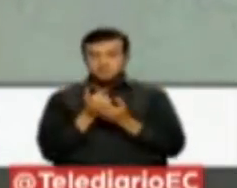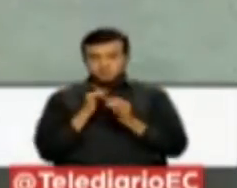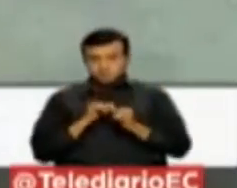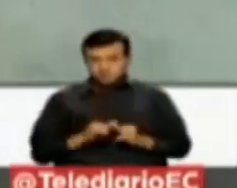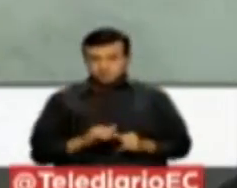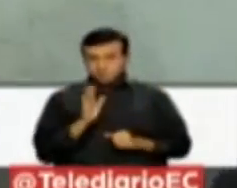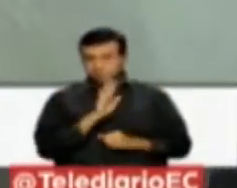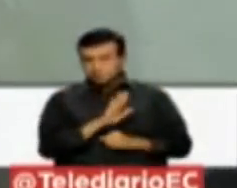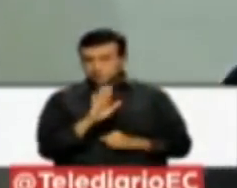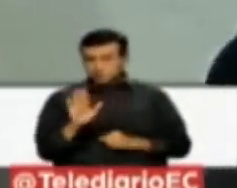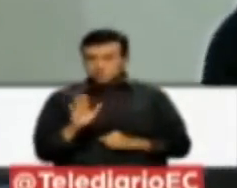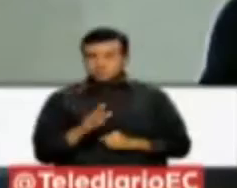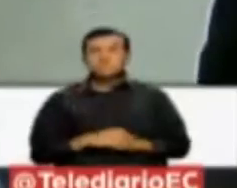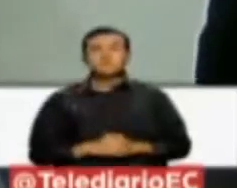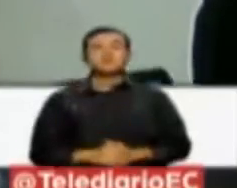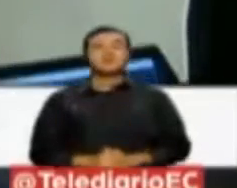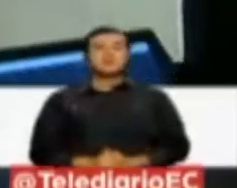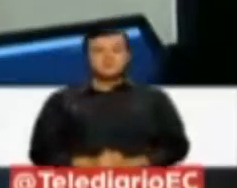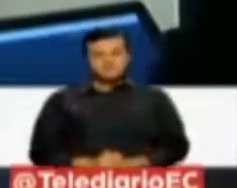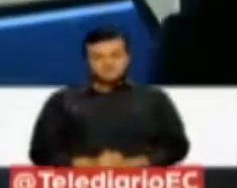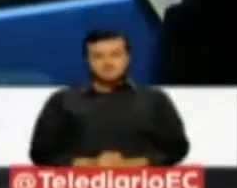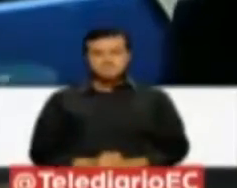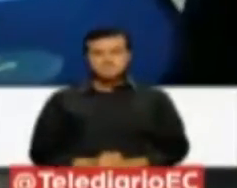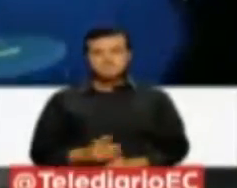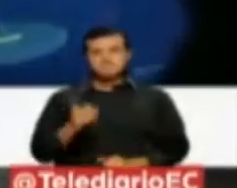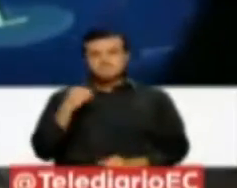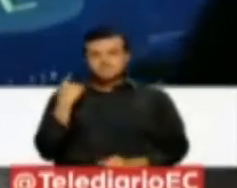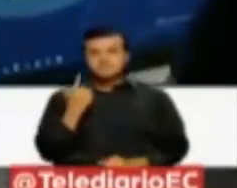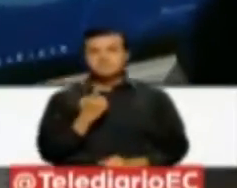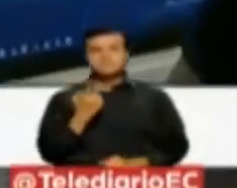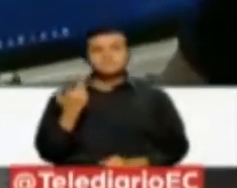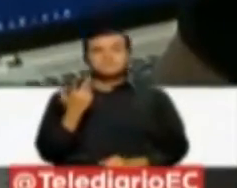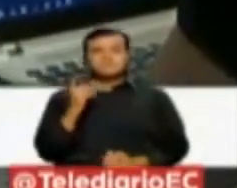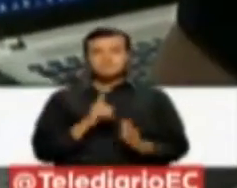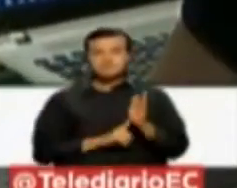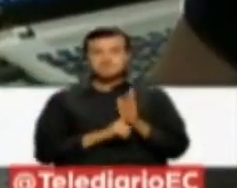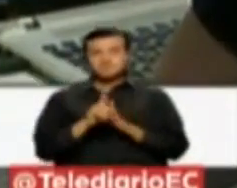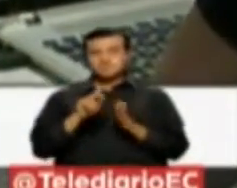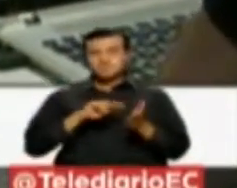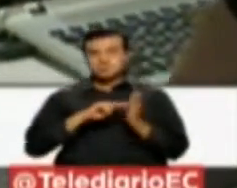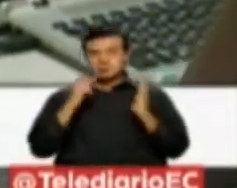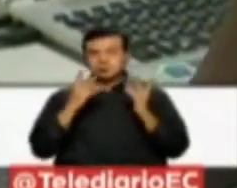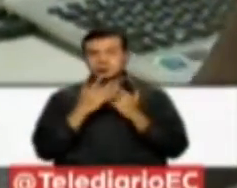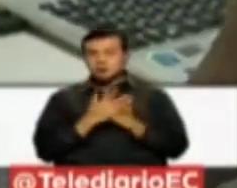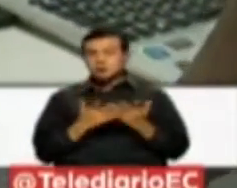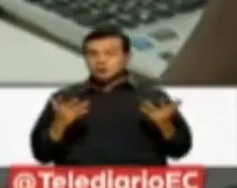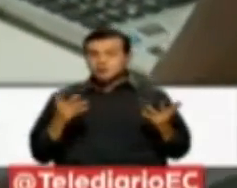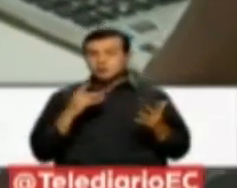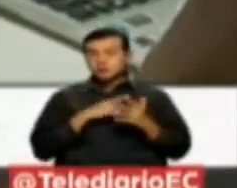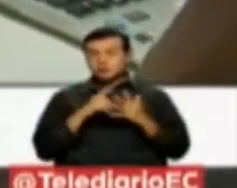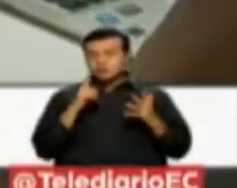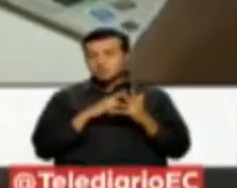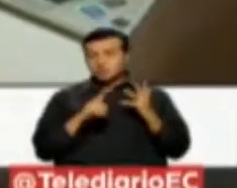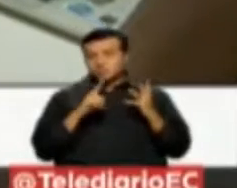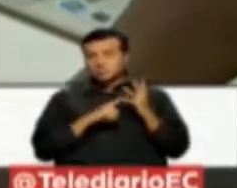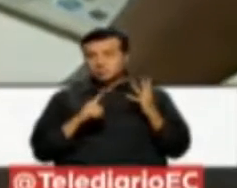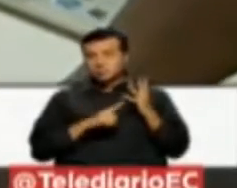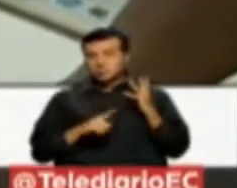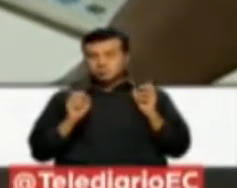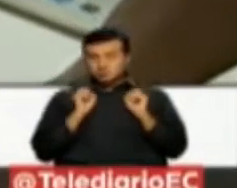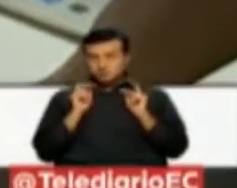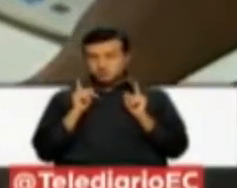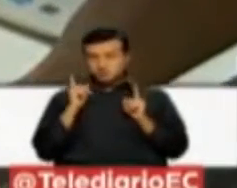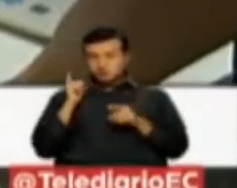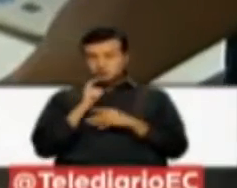que ustedes están haciendo. Sí, exactamente. Nosotros como desarrolladores tecnológicos en diferentes